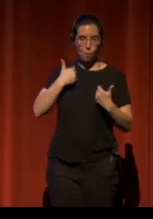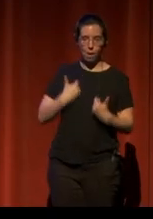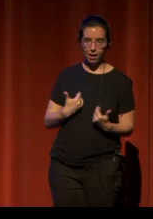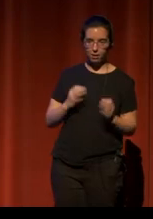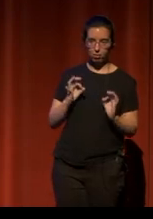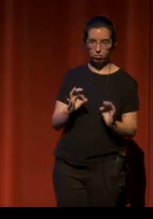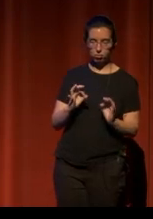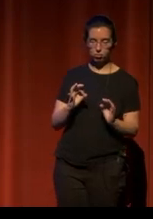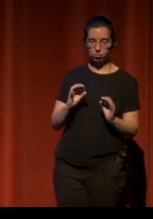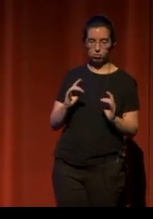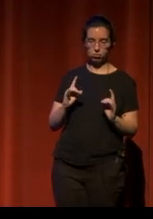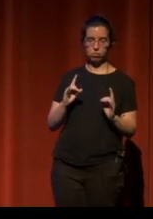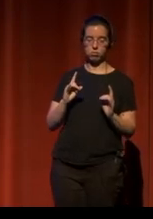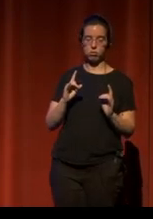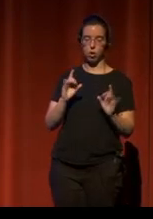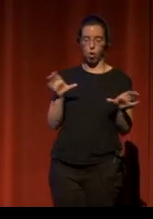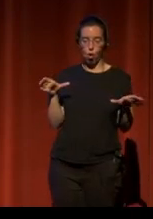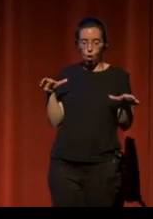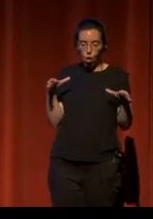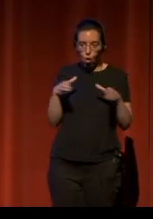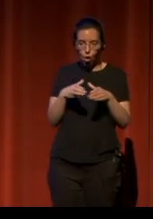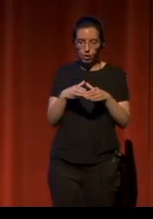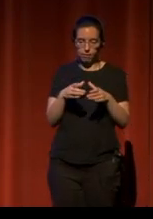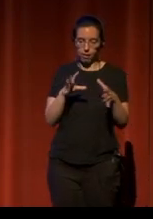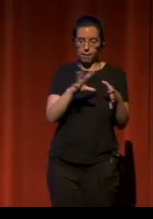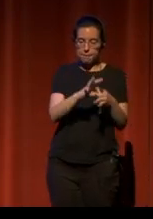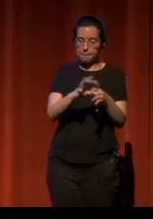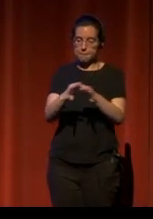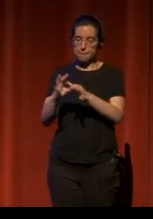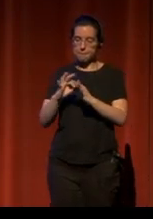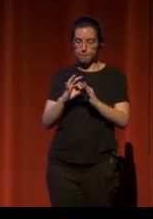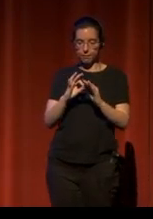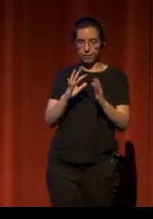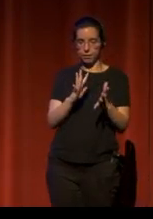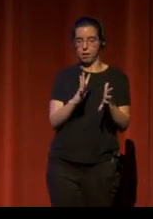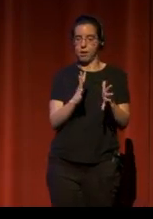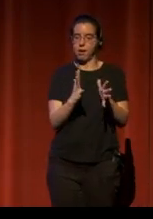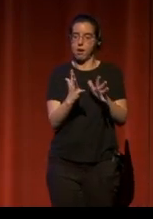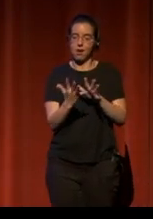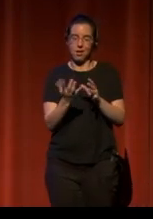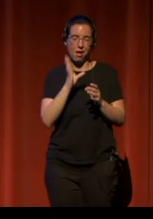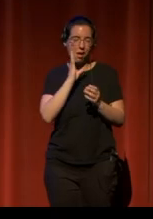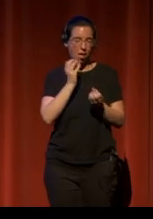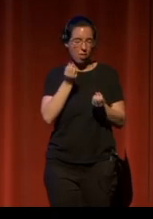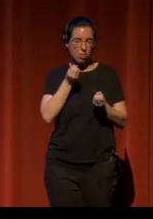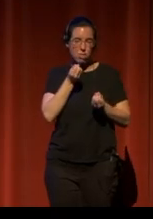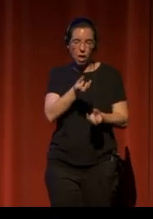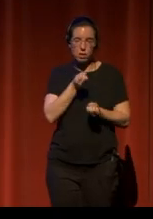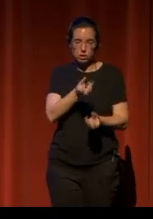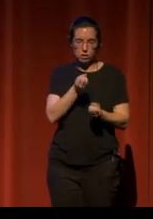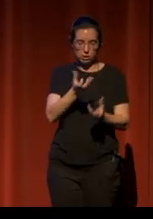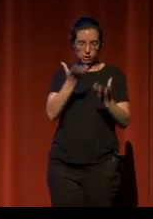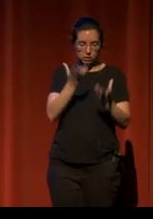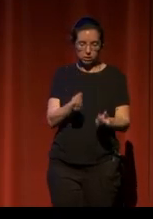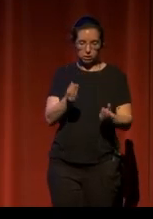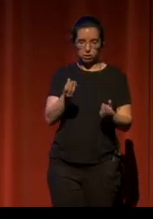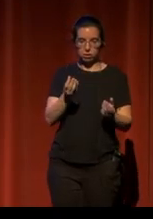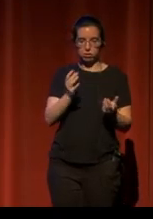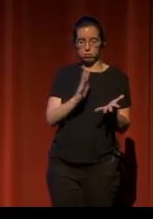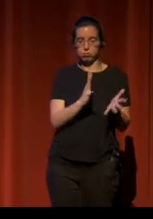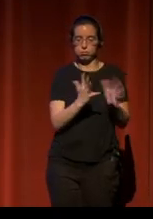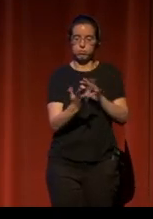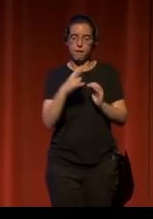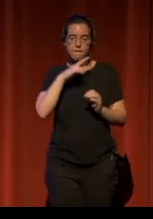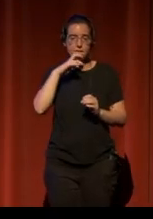conectividad no produciendo conectividad Y transformando ese stock de datos ese Big Data en el que vivimos en valor público